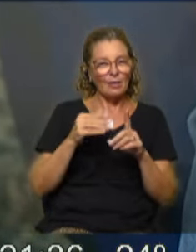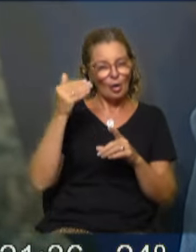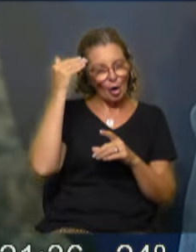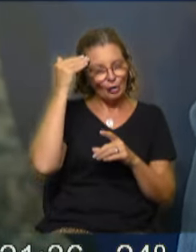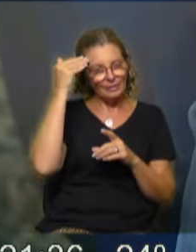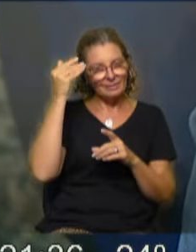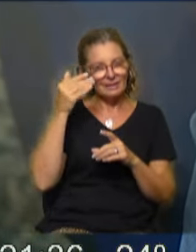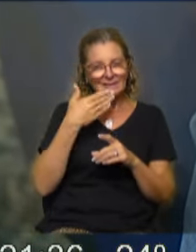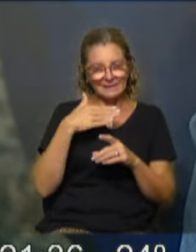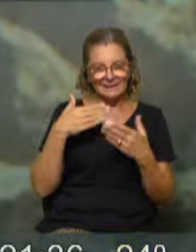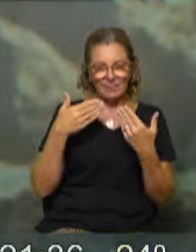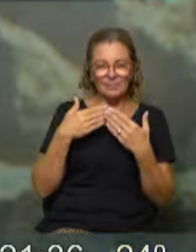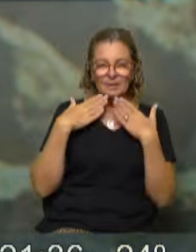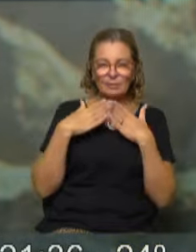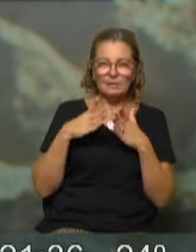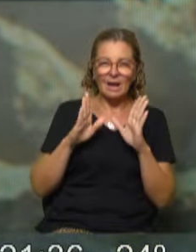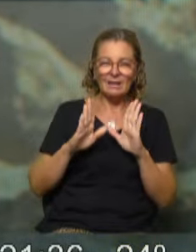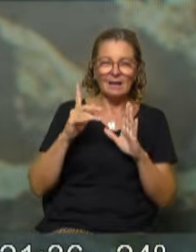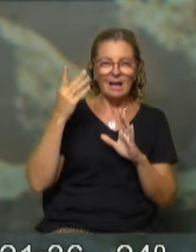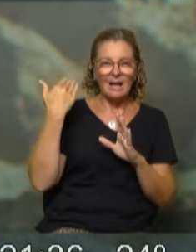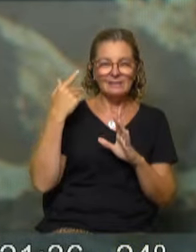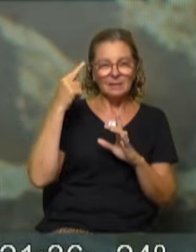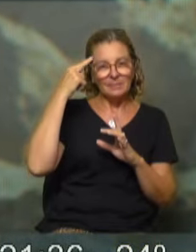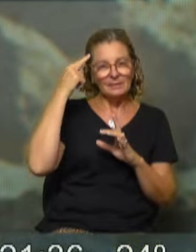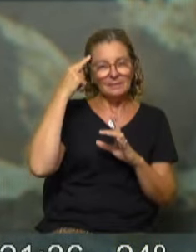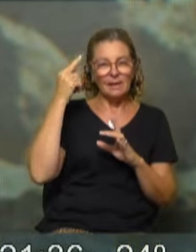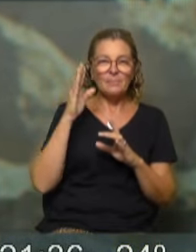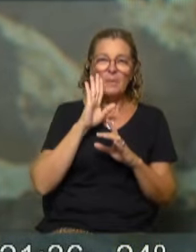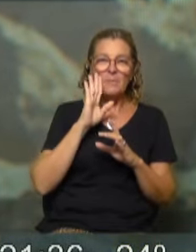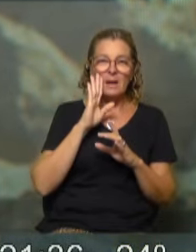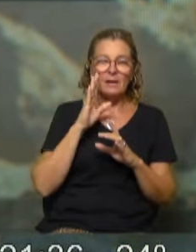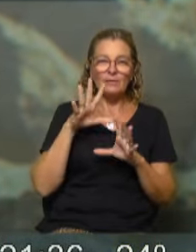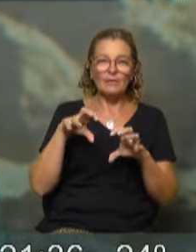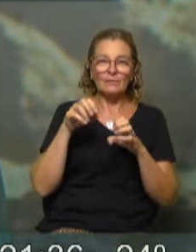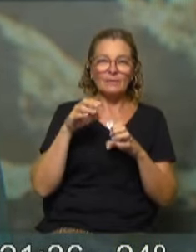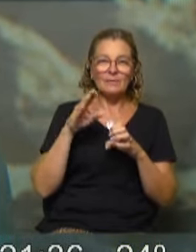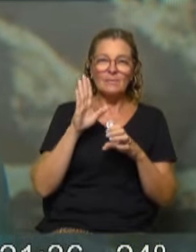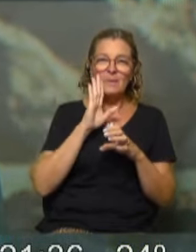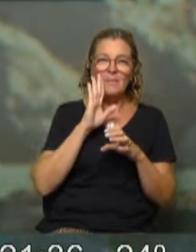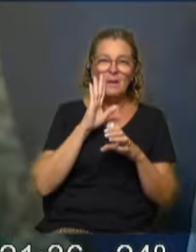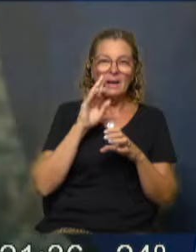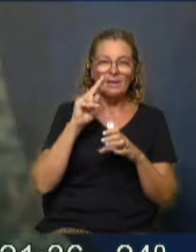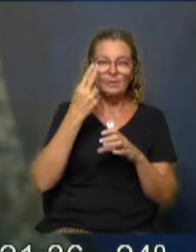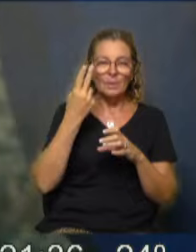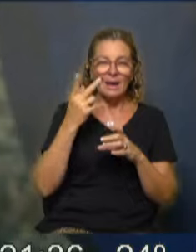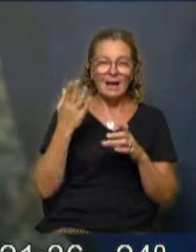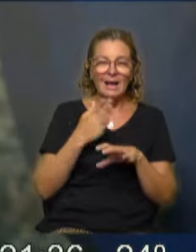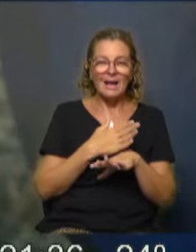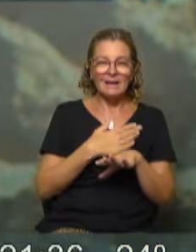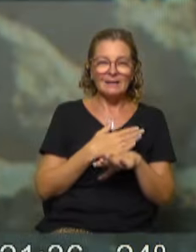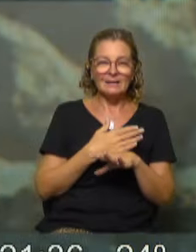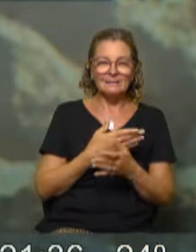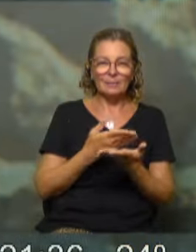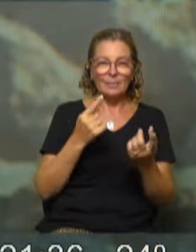consciente? ¿Se entiende la pregunta? Sí, antes pensaba en mi madre, pero ahora mi madre no vive más en Uruguay, entonces ya no pienso más en ella. Para mi